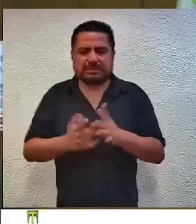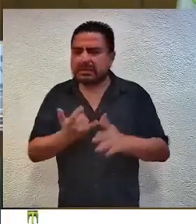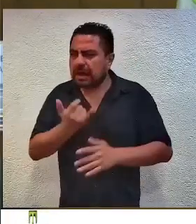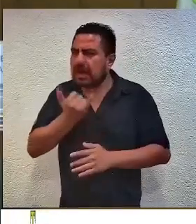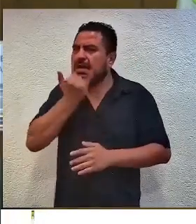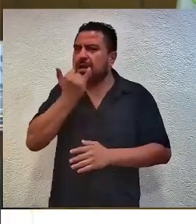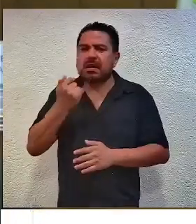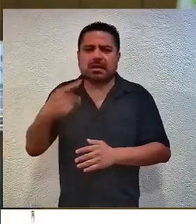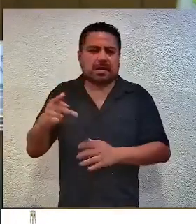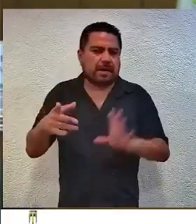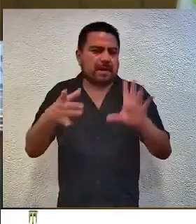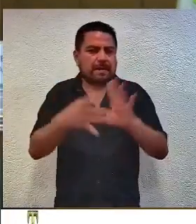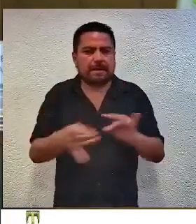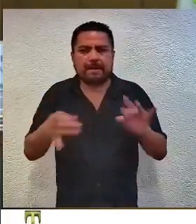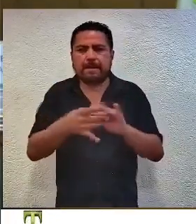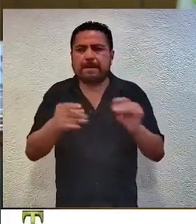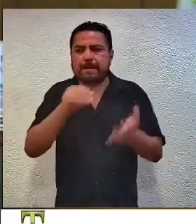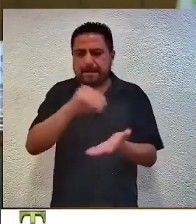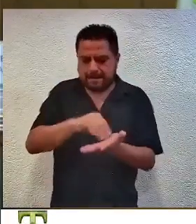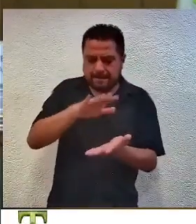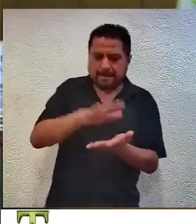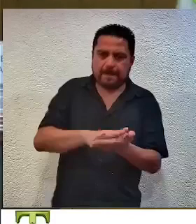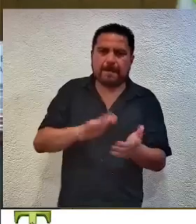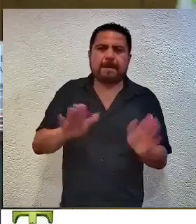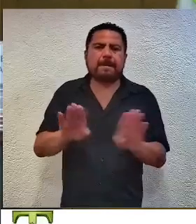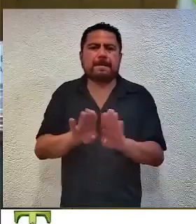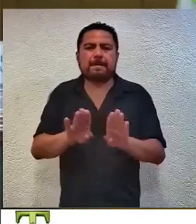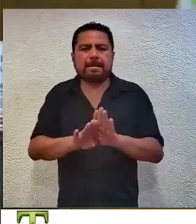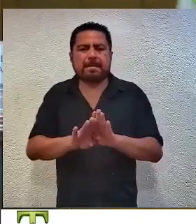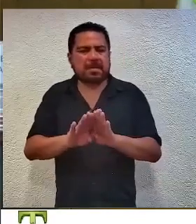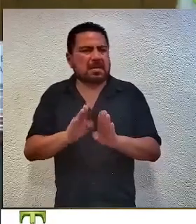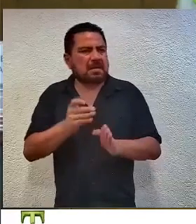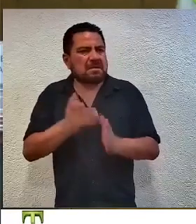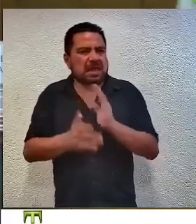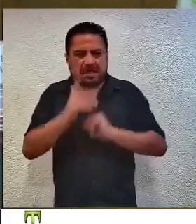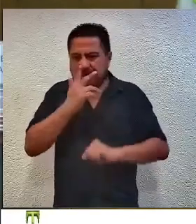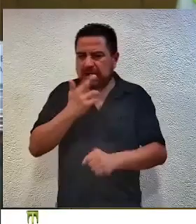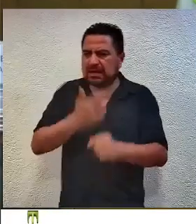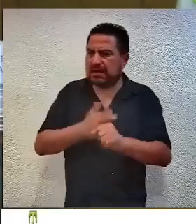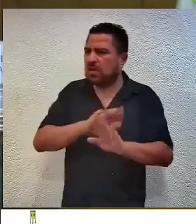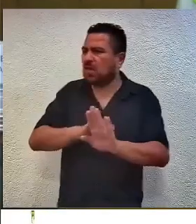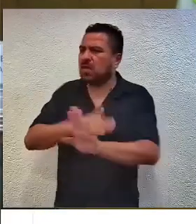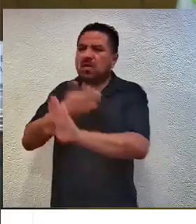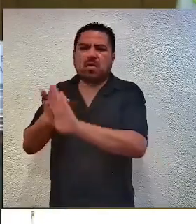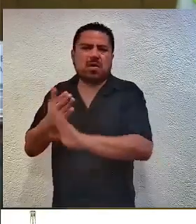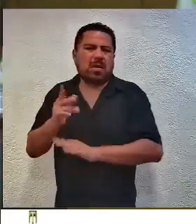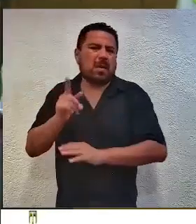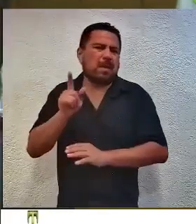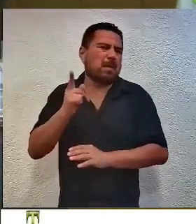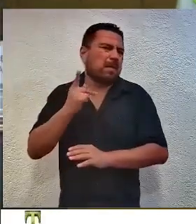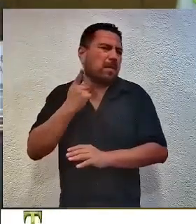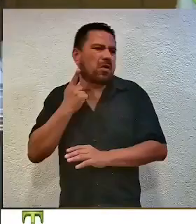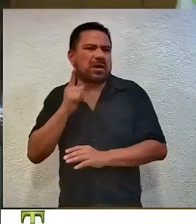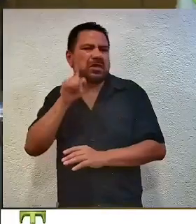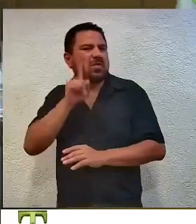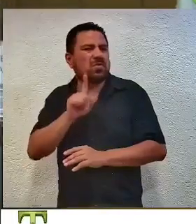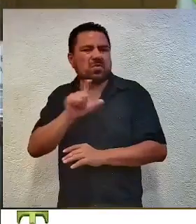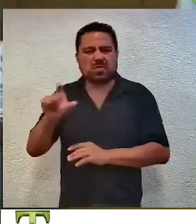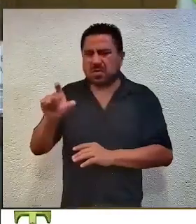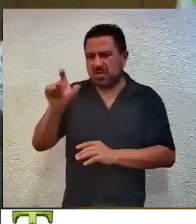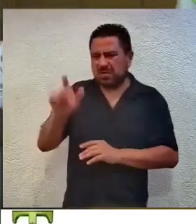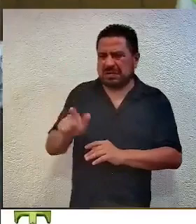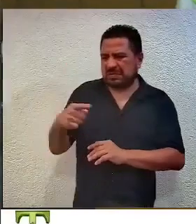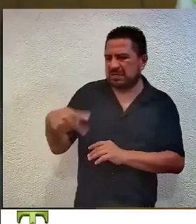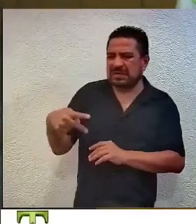al sustentarse en una presunta incompetencia para resolver actos de violencia política en razón de género, cuando la